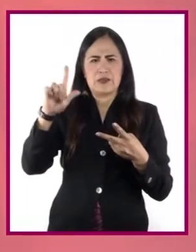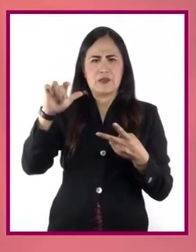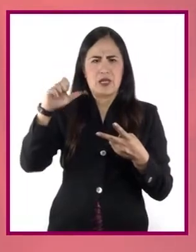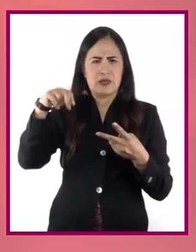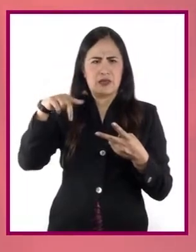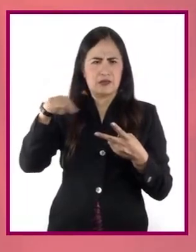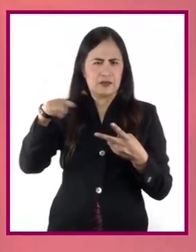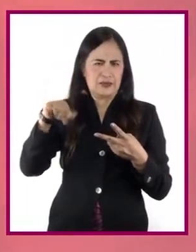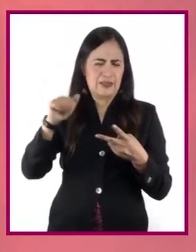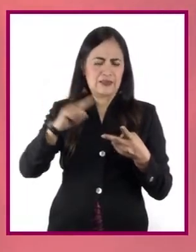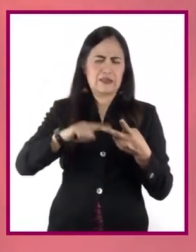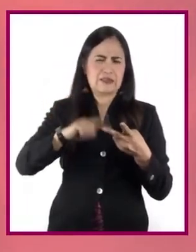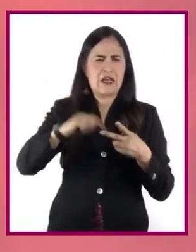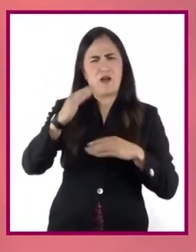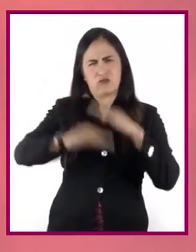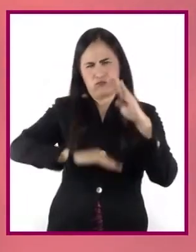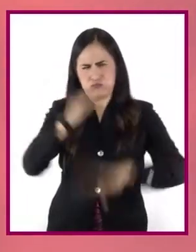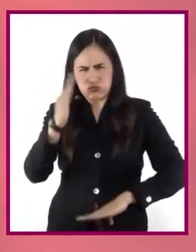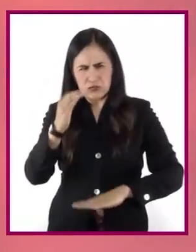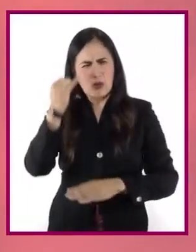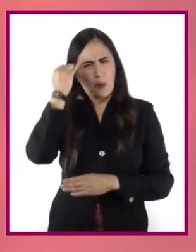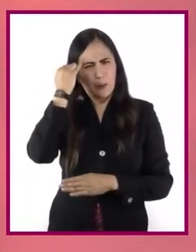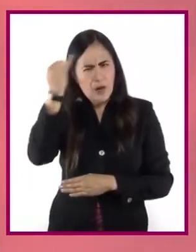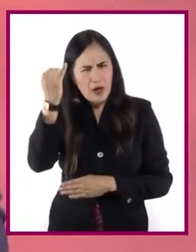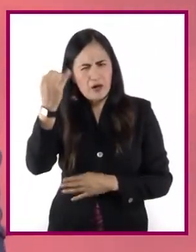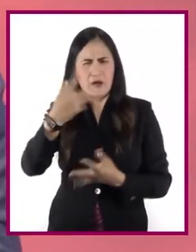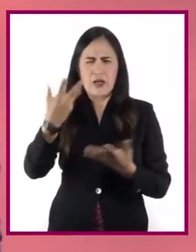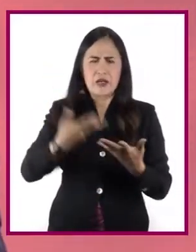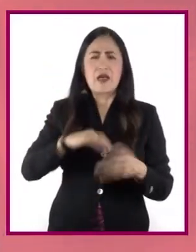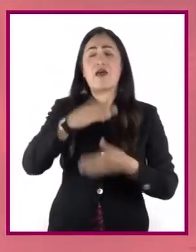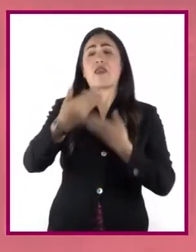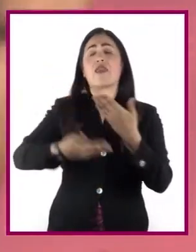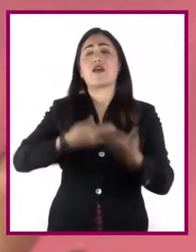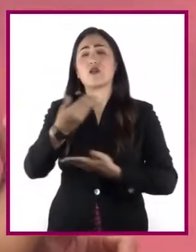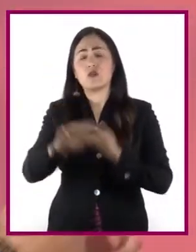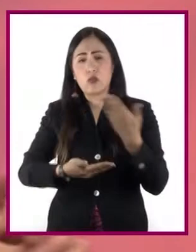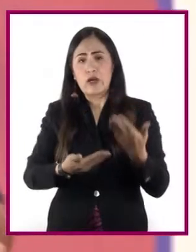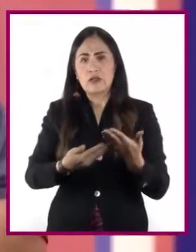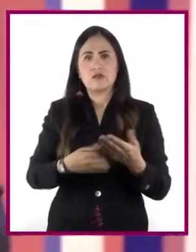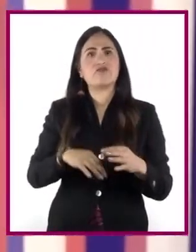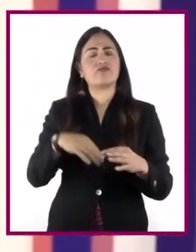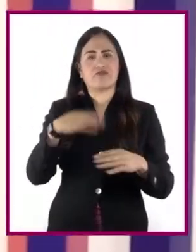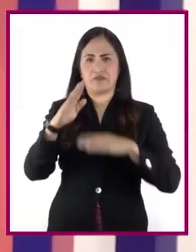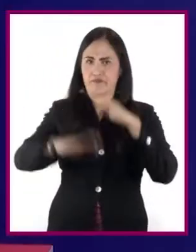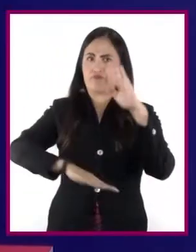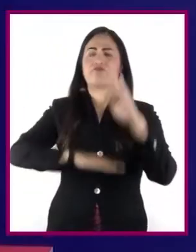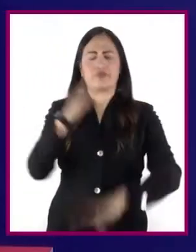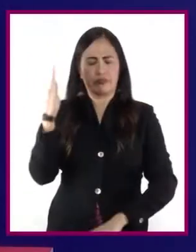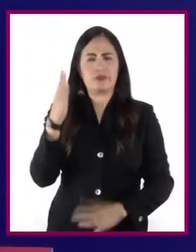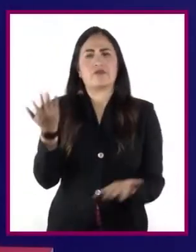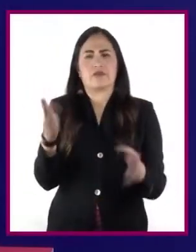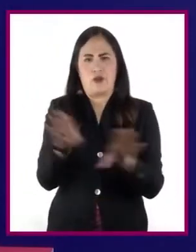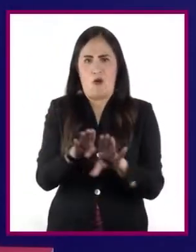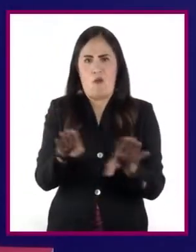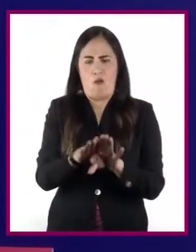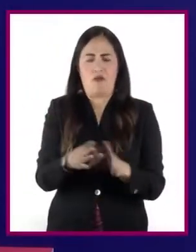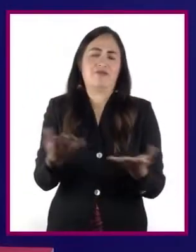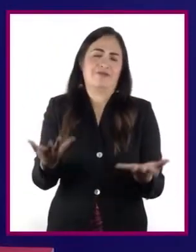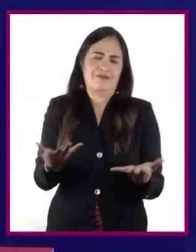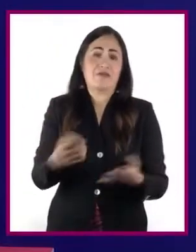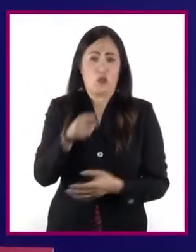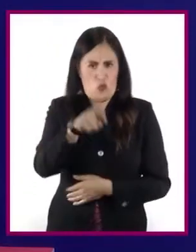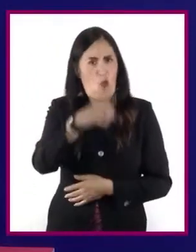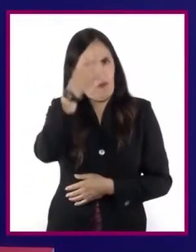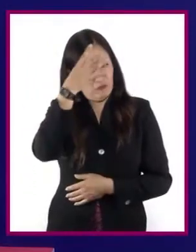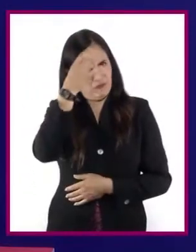logros, inventos o descubrimientos y de cómo llegó a ser quien es. Mira que sí sabes. Bueno,